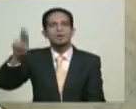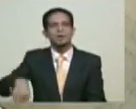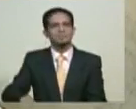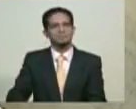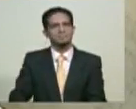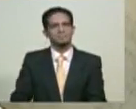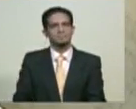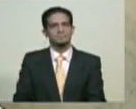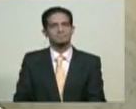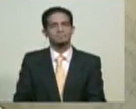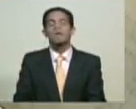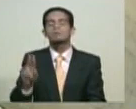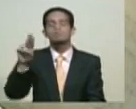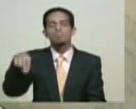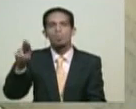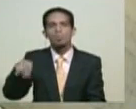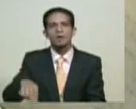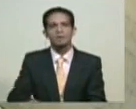suceder.